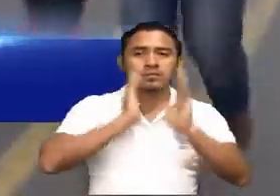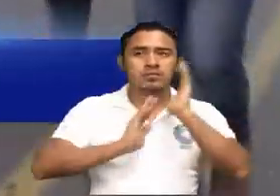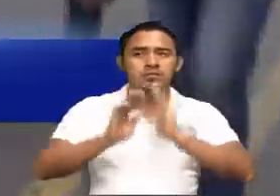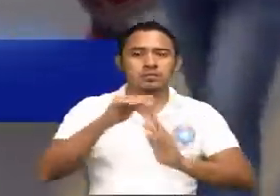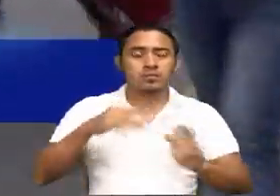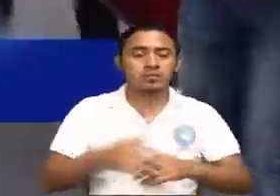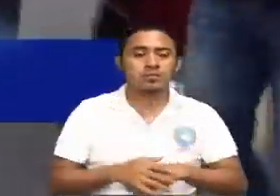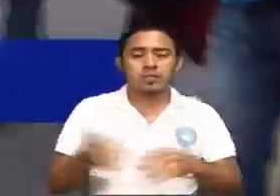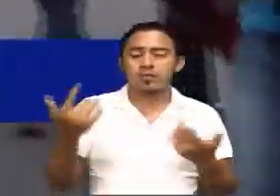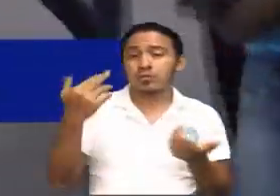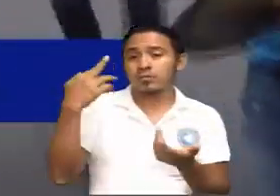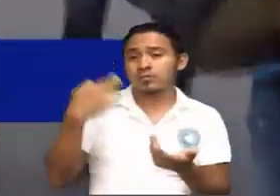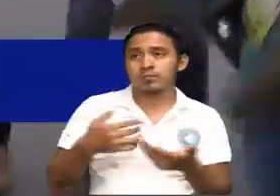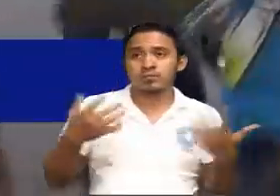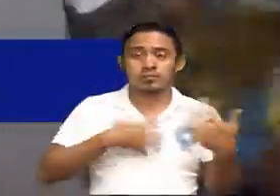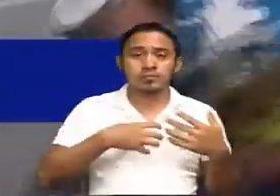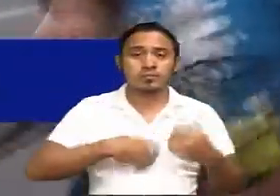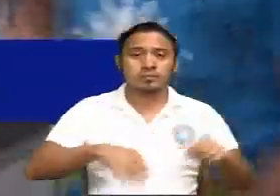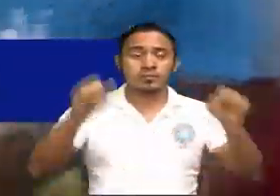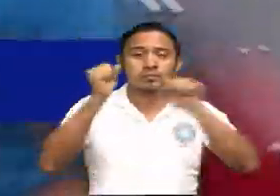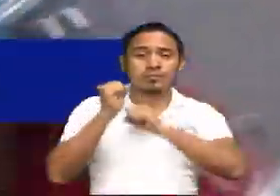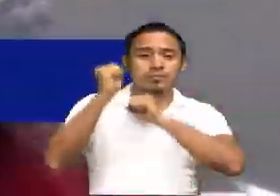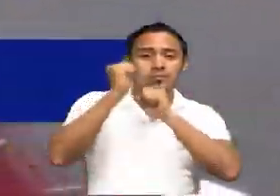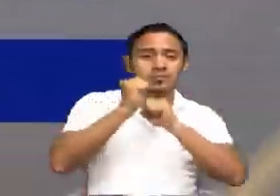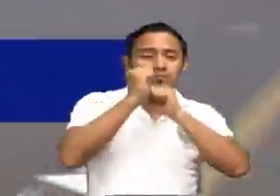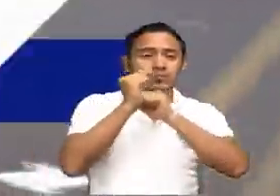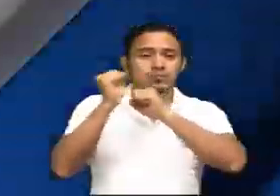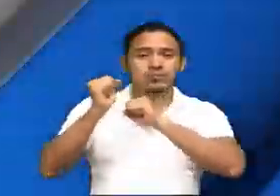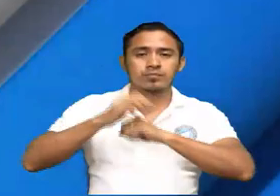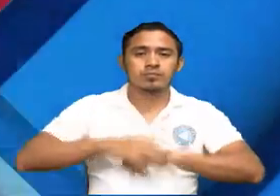en honor a Santo Domingo de Guzmán.